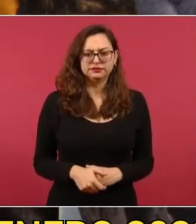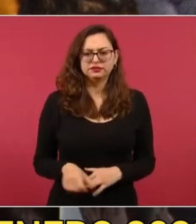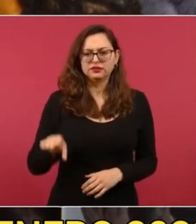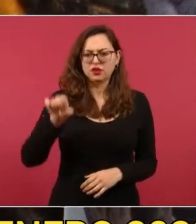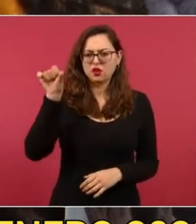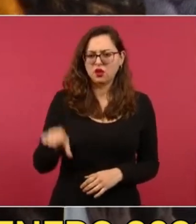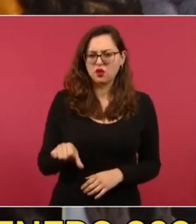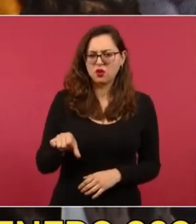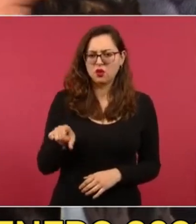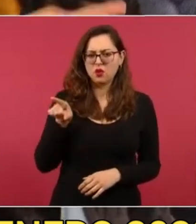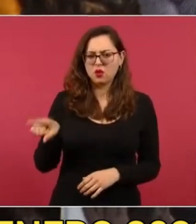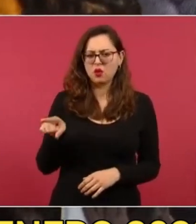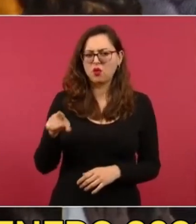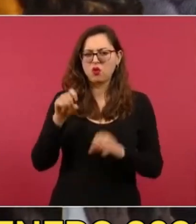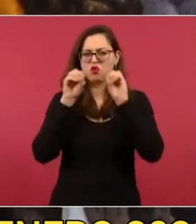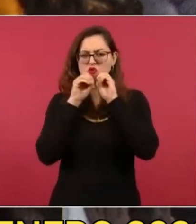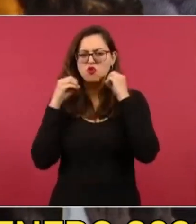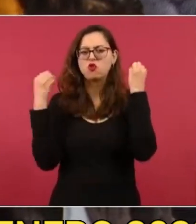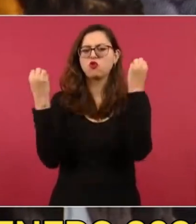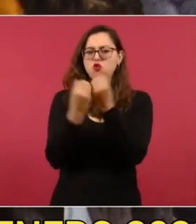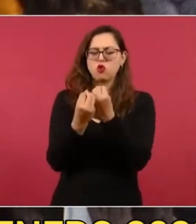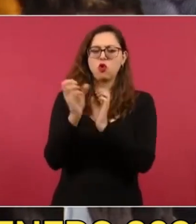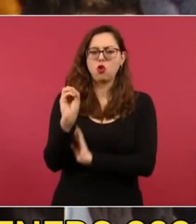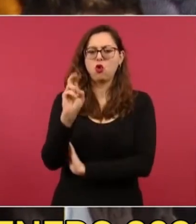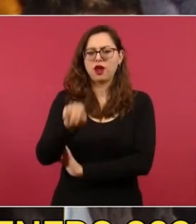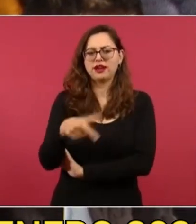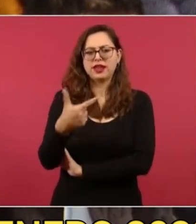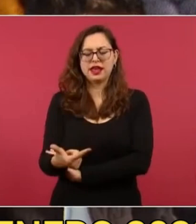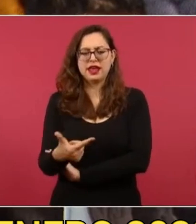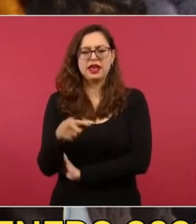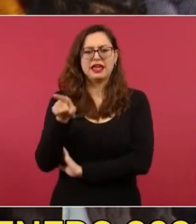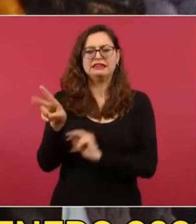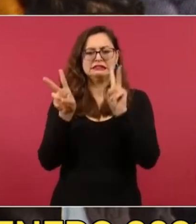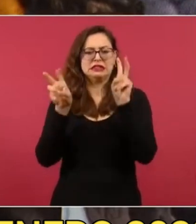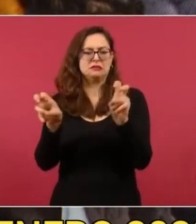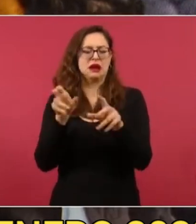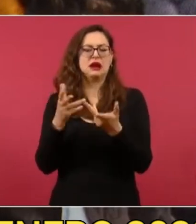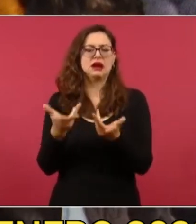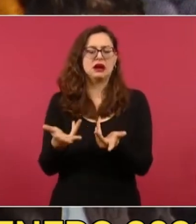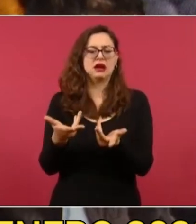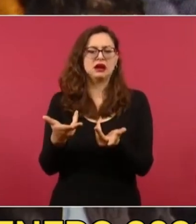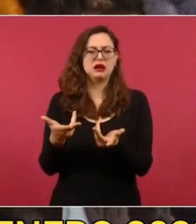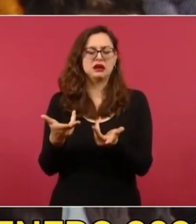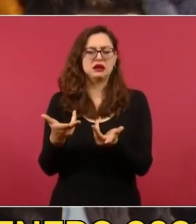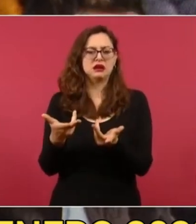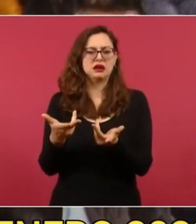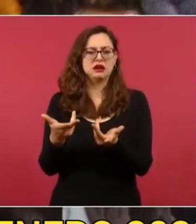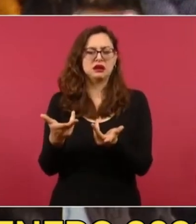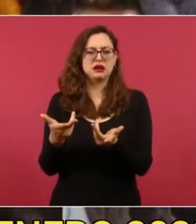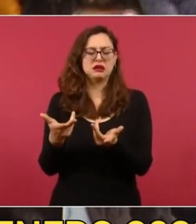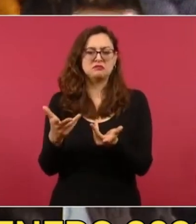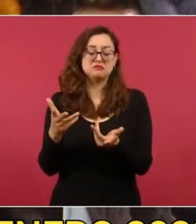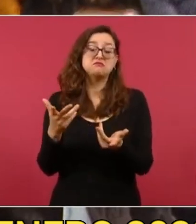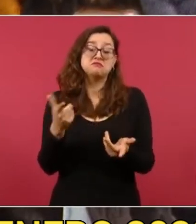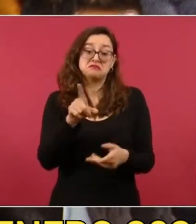Rights Watch, que es una organización no gubernamental sobre que cuestiona al gobierno,